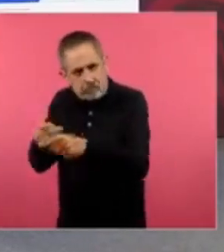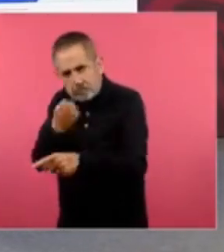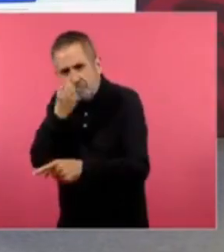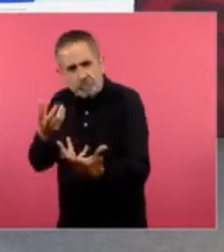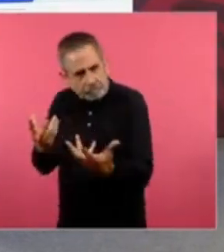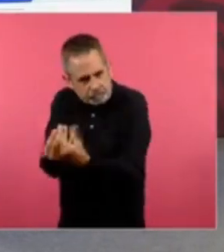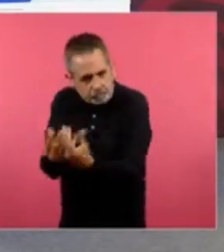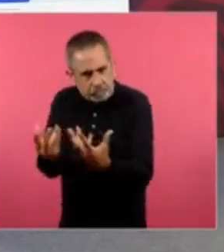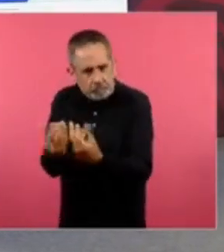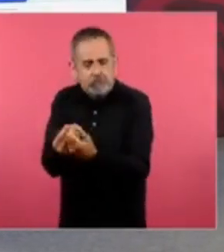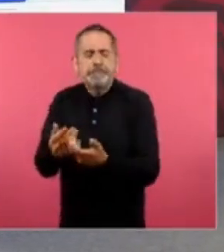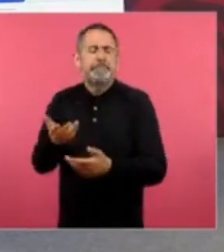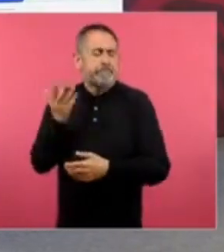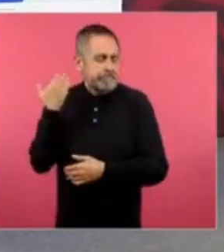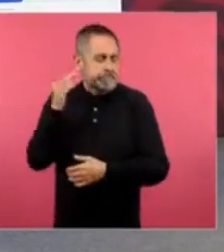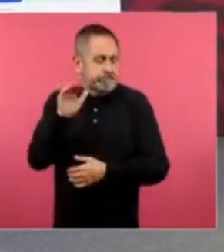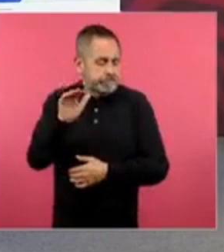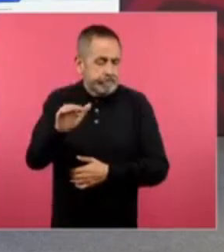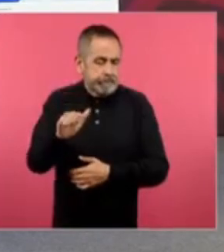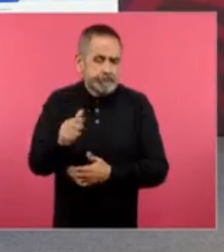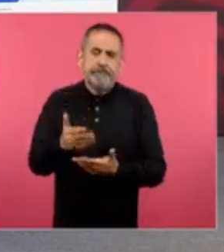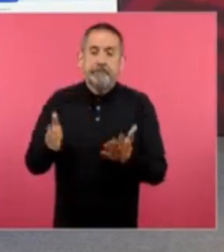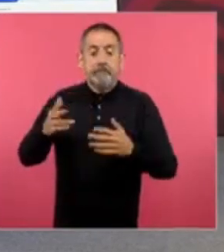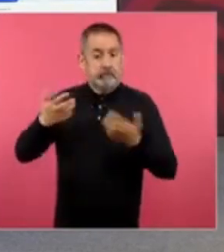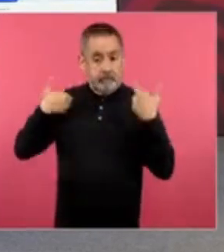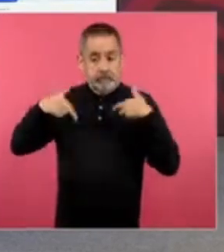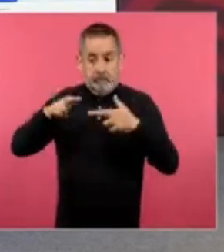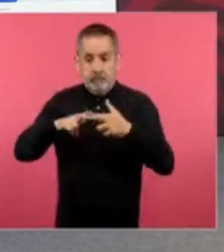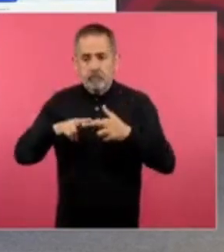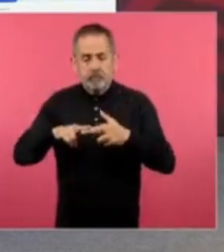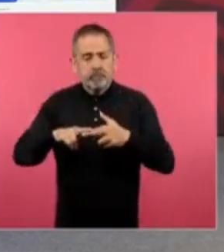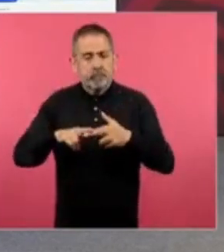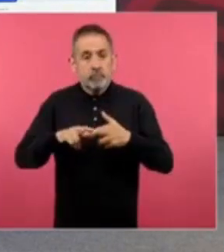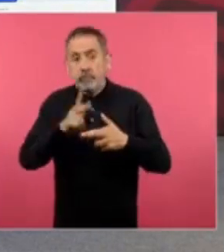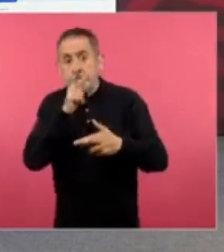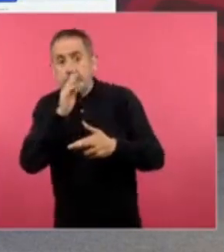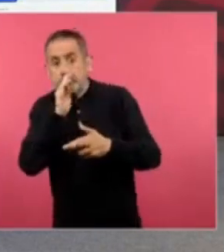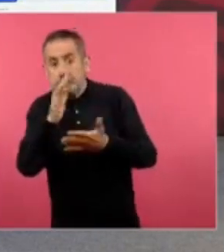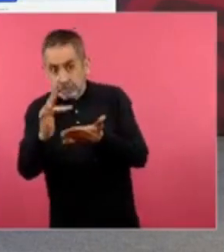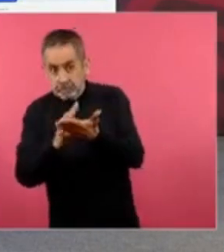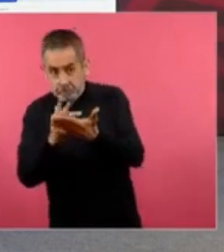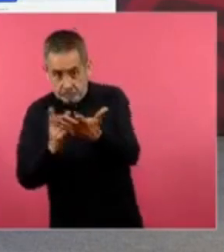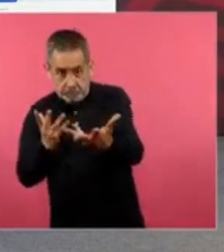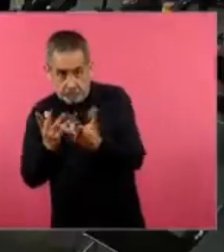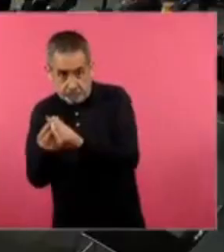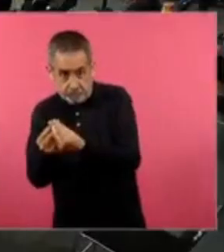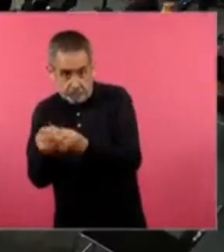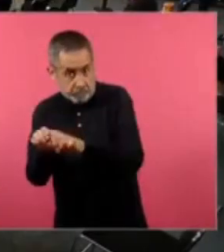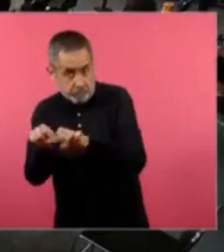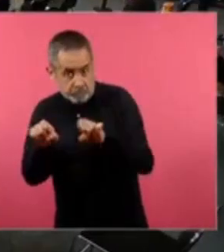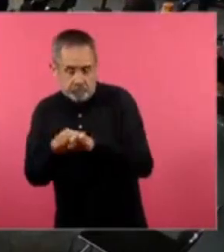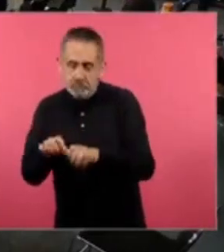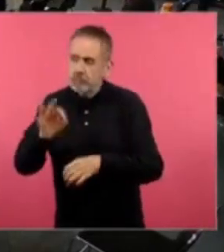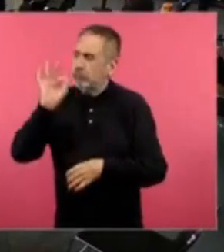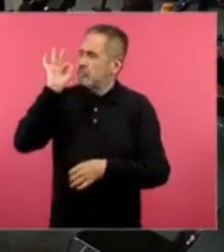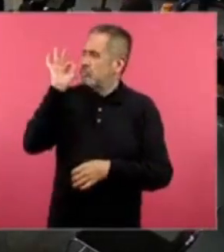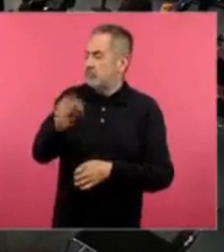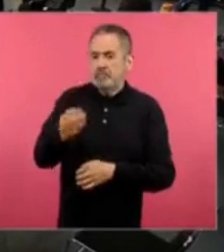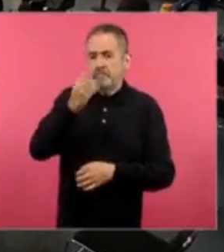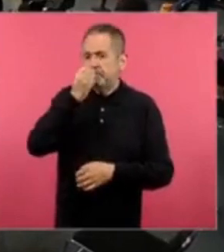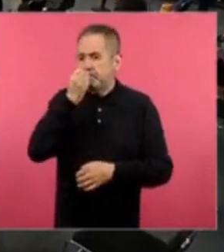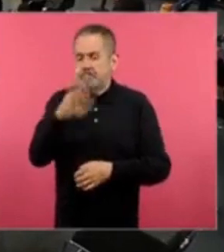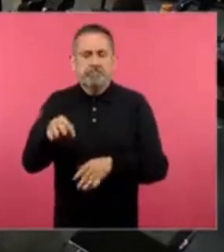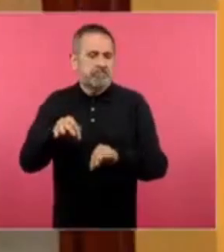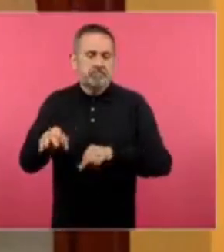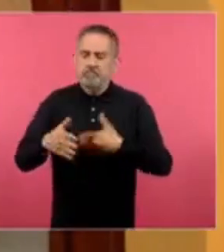la educación de sus hijos. Cuando como maestros recibes el apoyo de los padres de familia, de verdad que se hace un